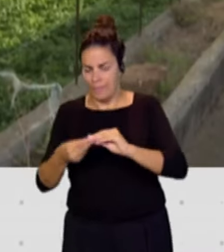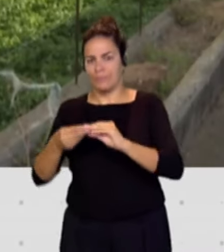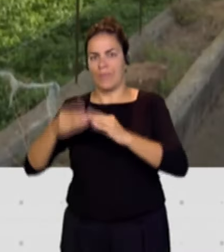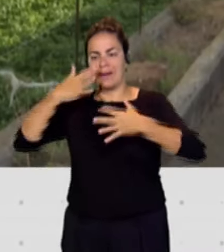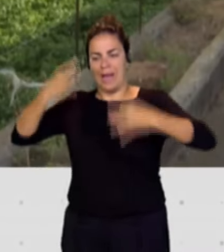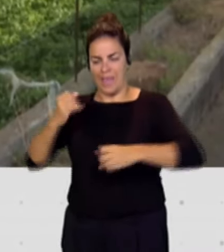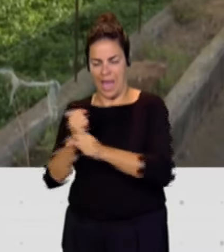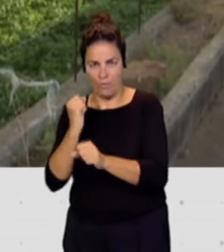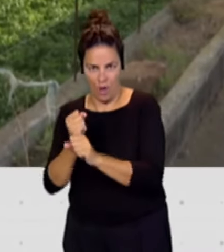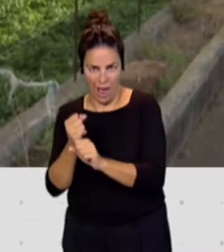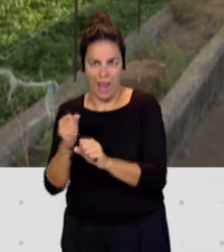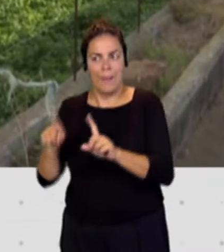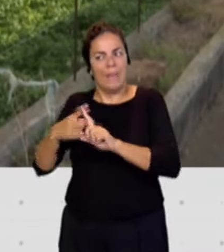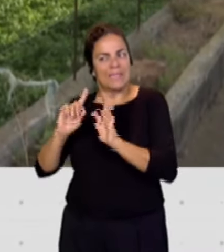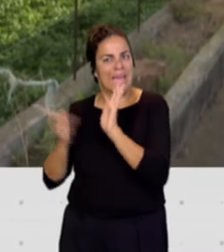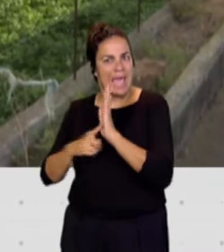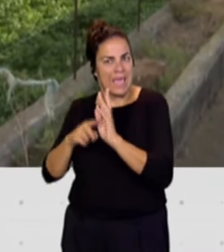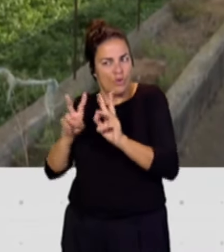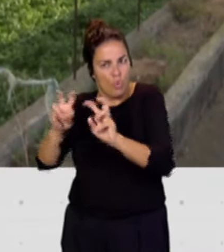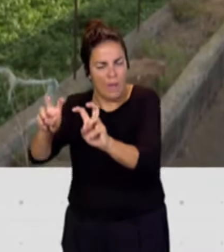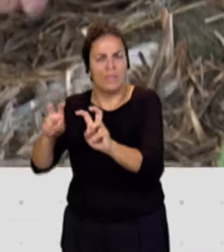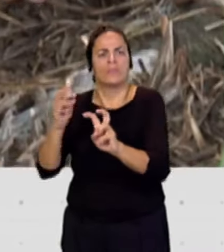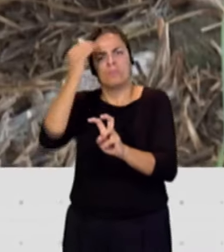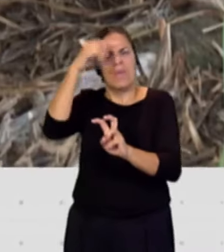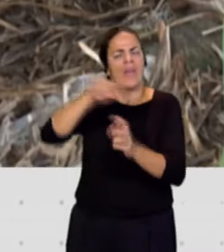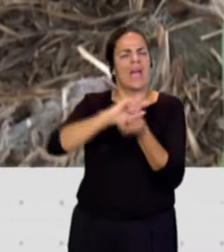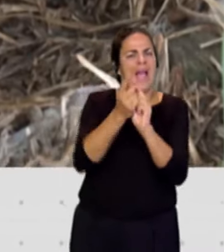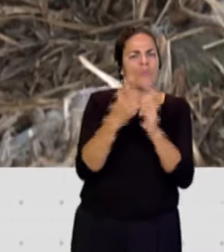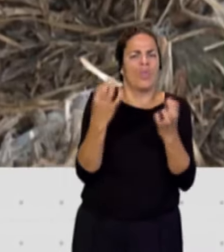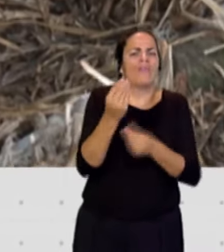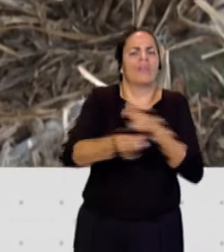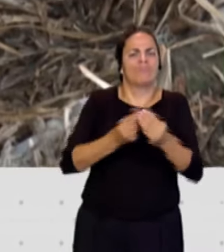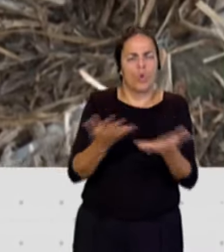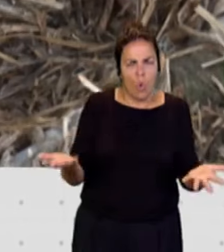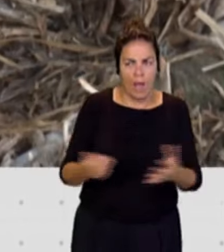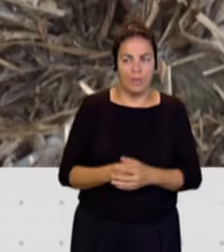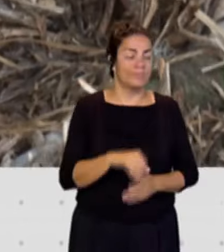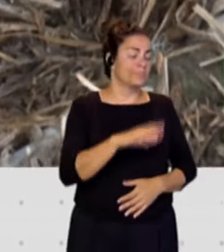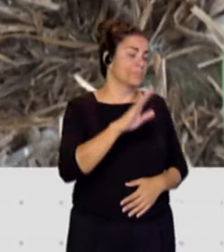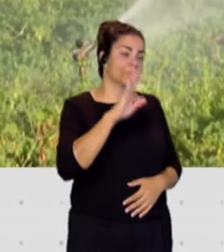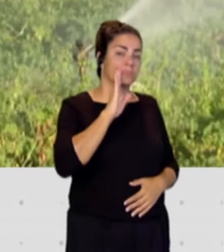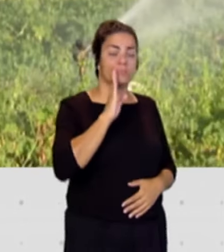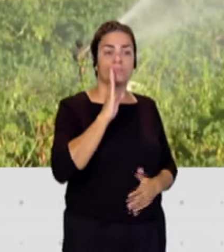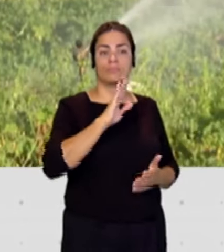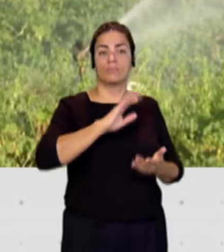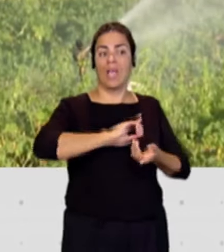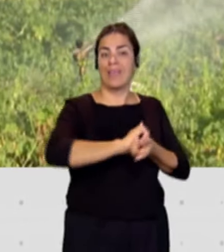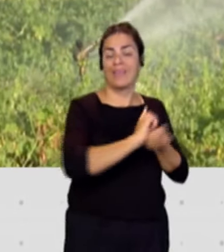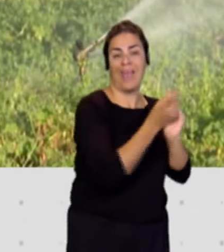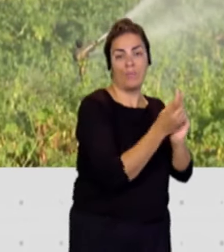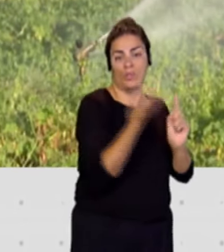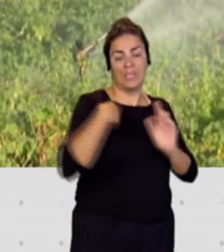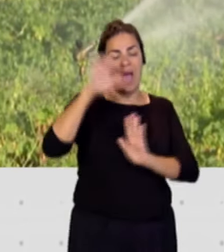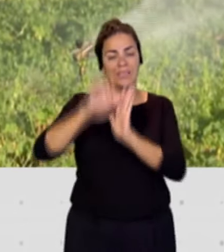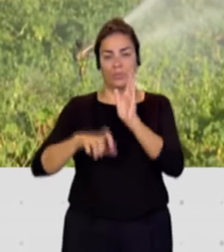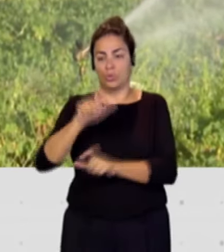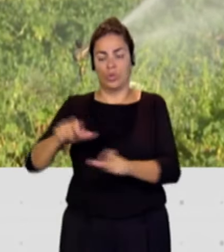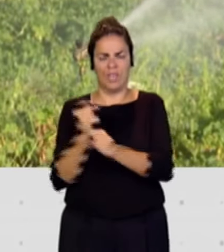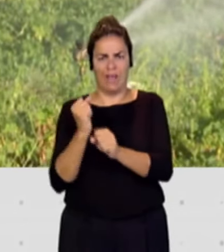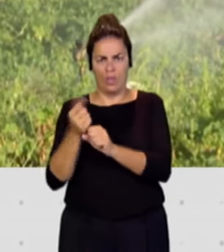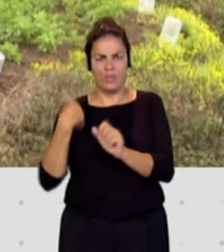leyes Cuáles son esos cambios que habría que realizar bueno como te digo son cambios que vienen reflejados sobre todo en el estatuto de los